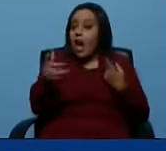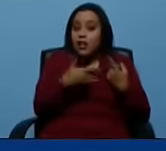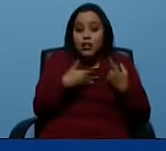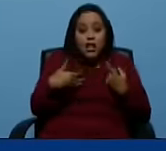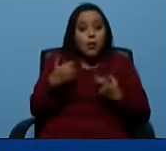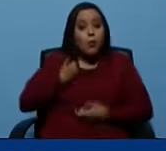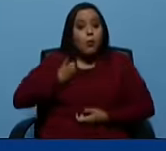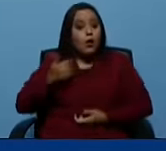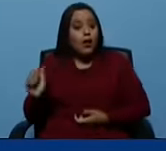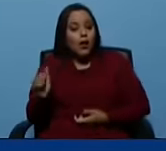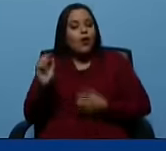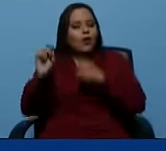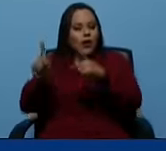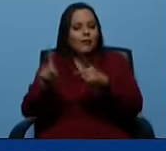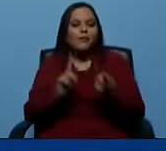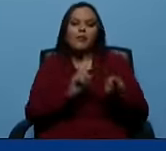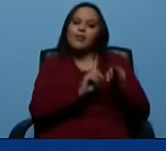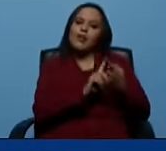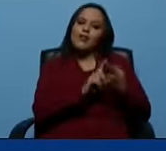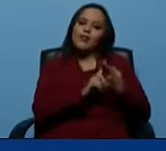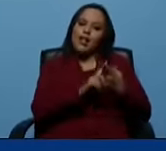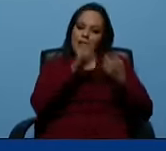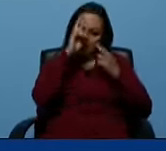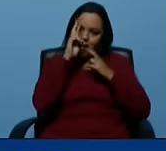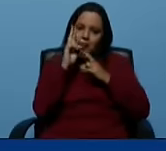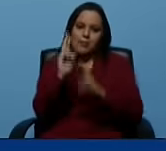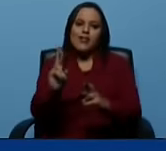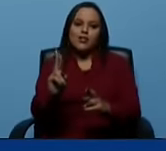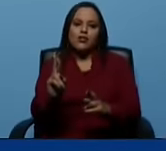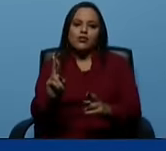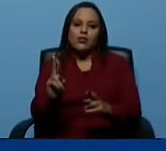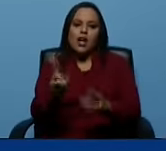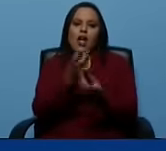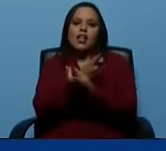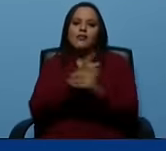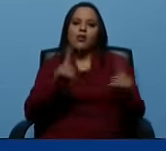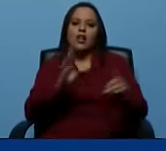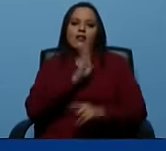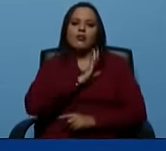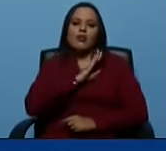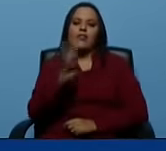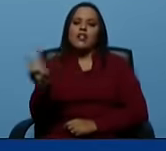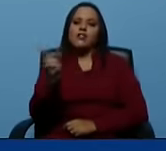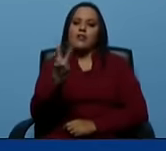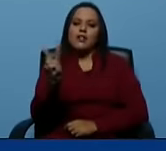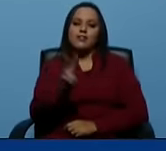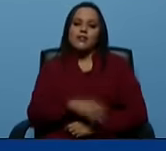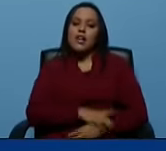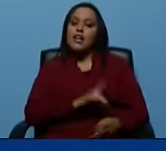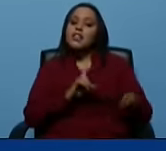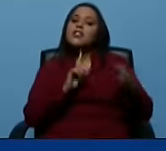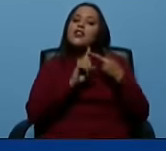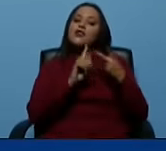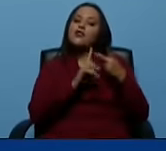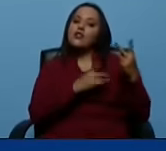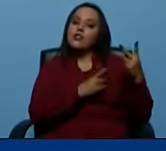todo, primero, respeto a la democracia venezolana. Segundo